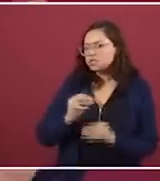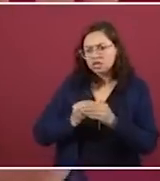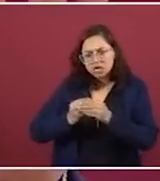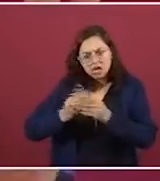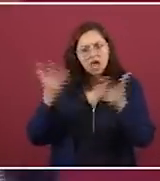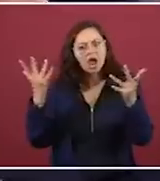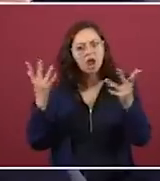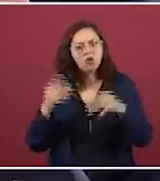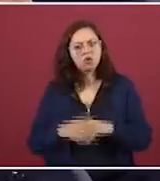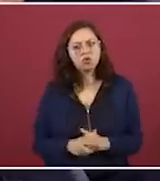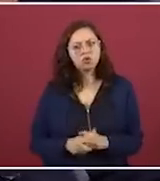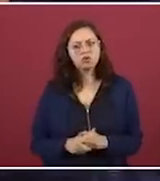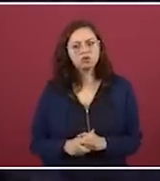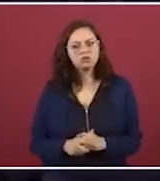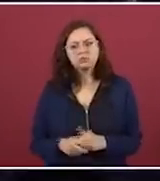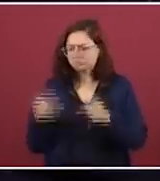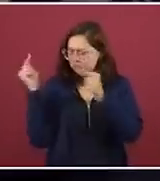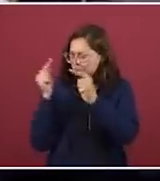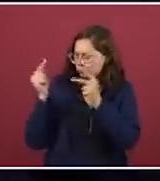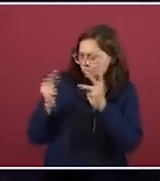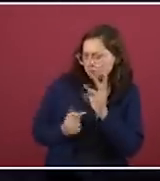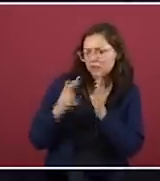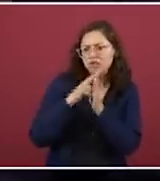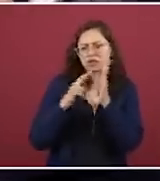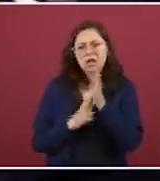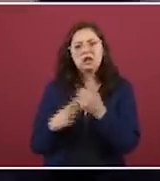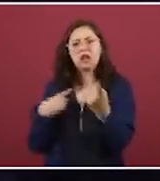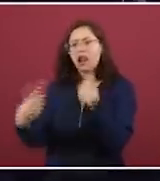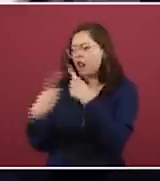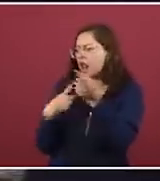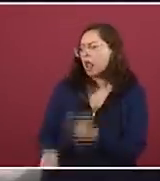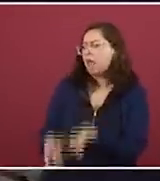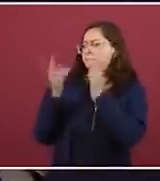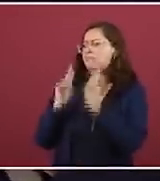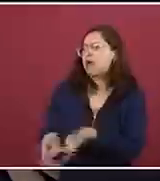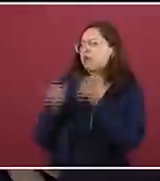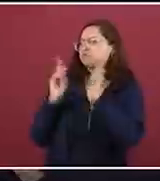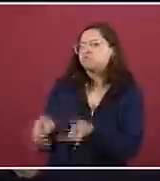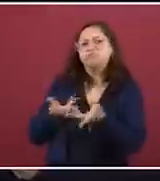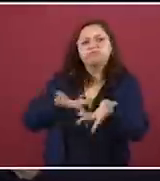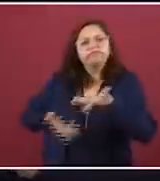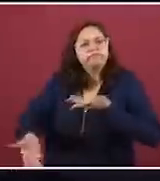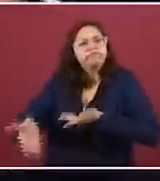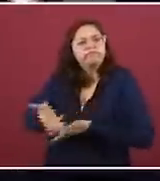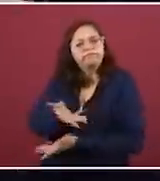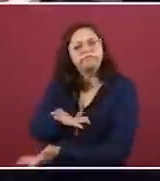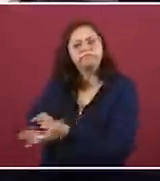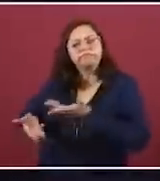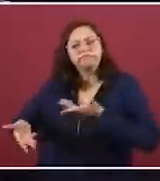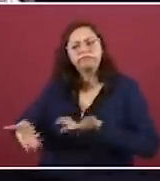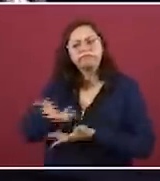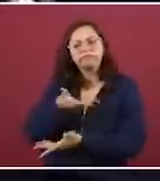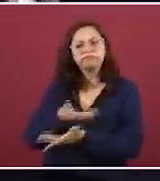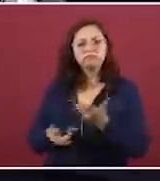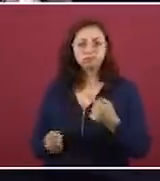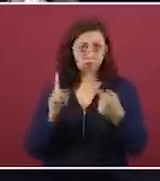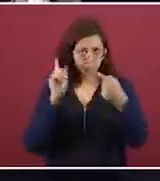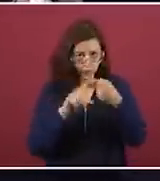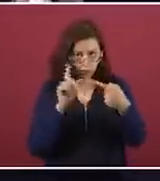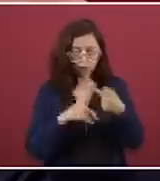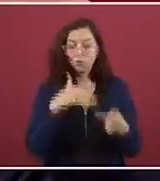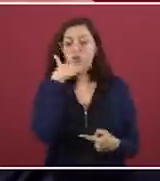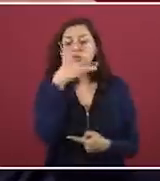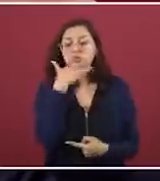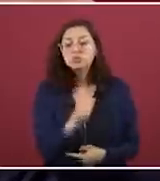que con algunas condiciones, y ahí pensando en voz alta. La primera, que no haya corrupción.